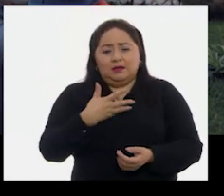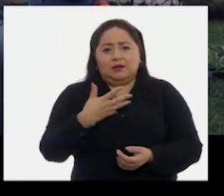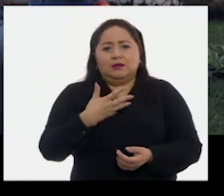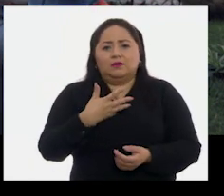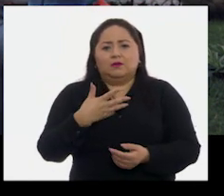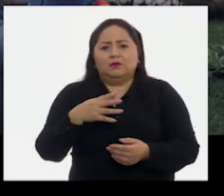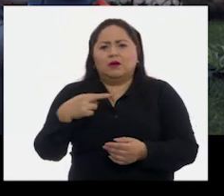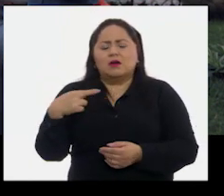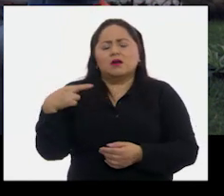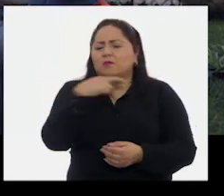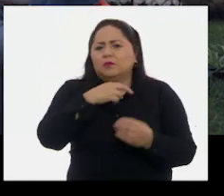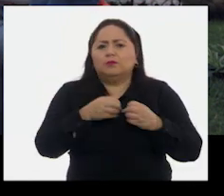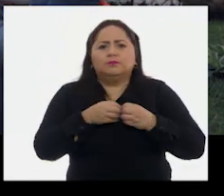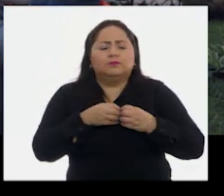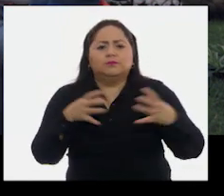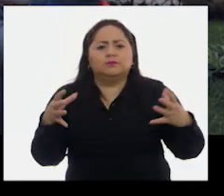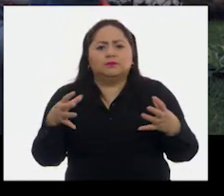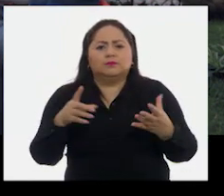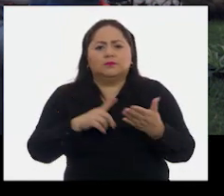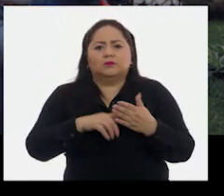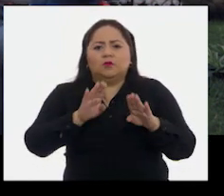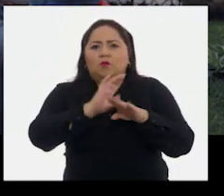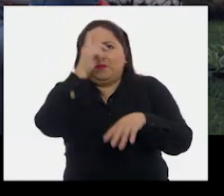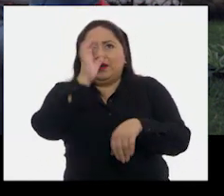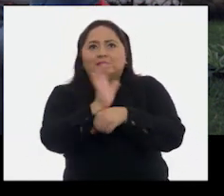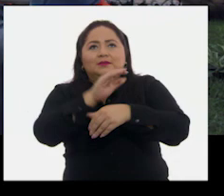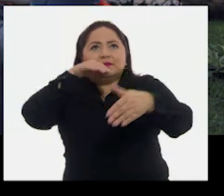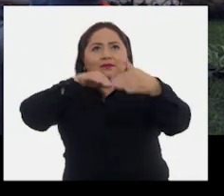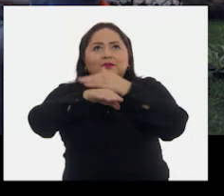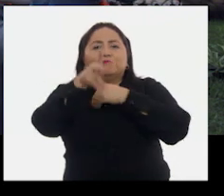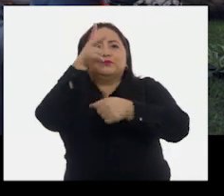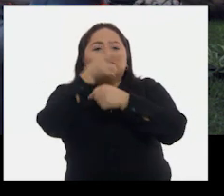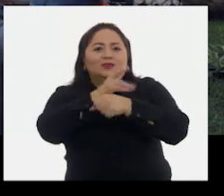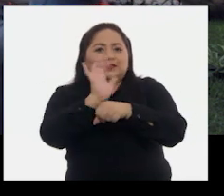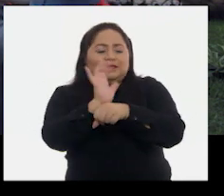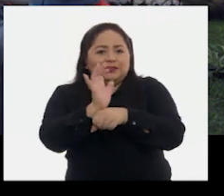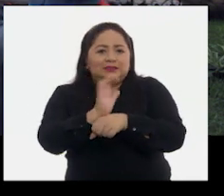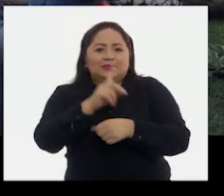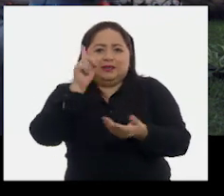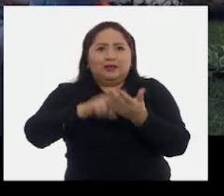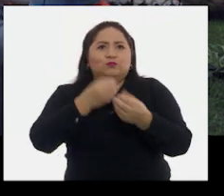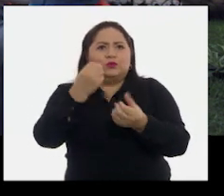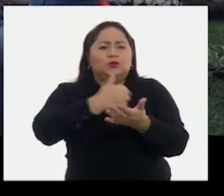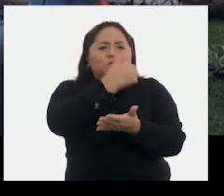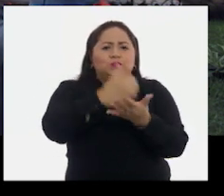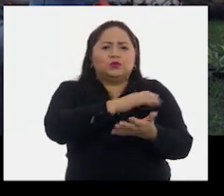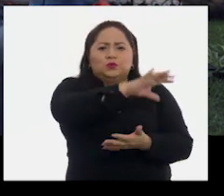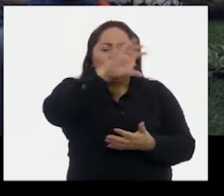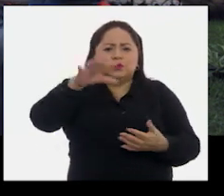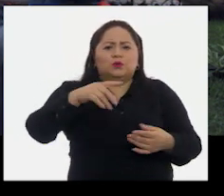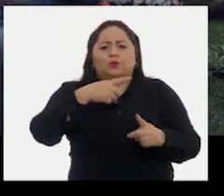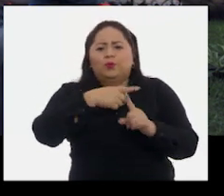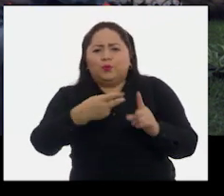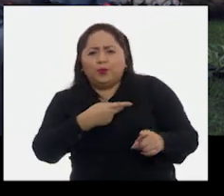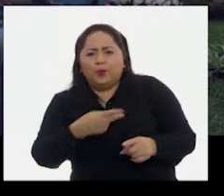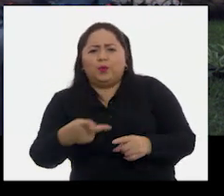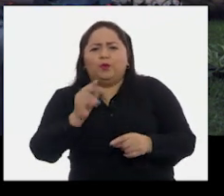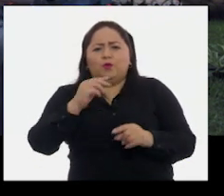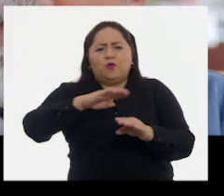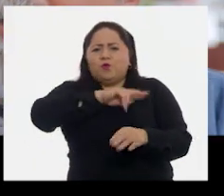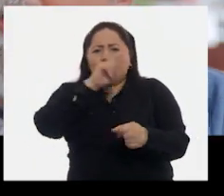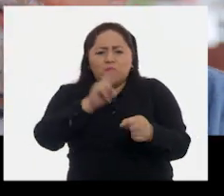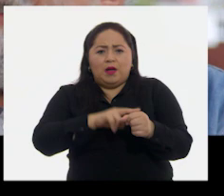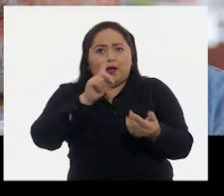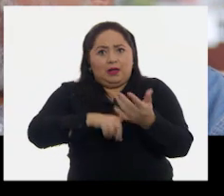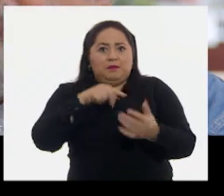un rápido crecimiento de las salas cinematográficas en gran parte de las ciudades medias y de la propia Ciudad de